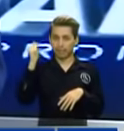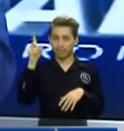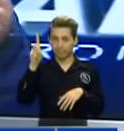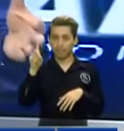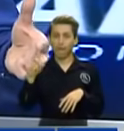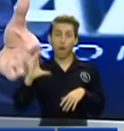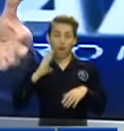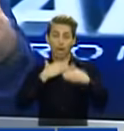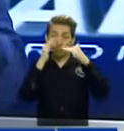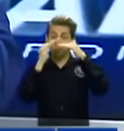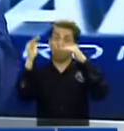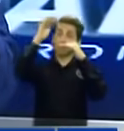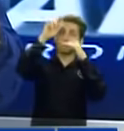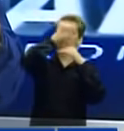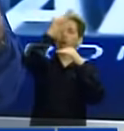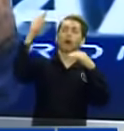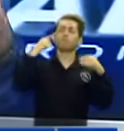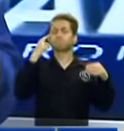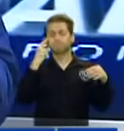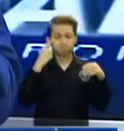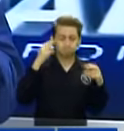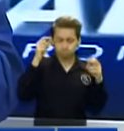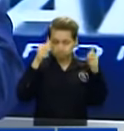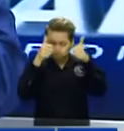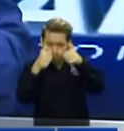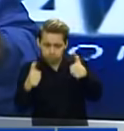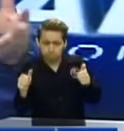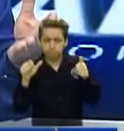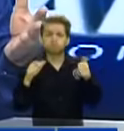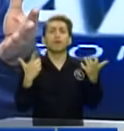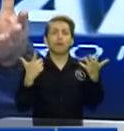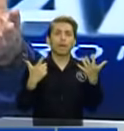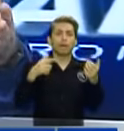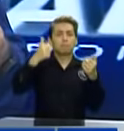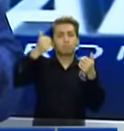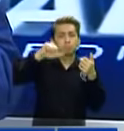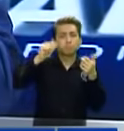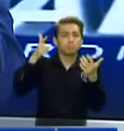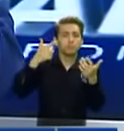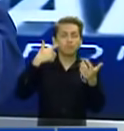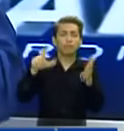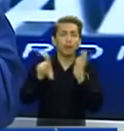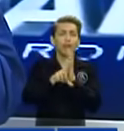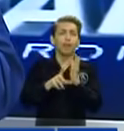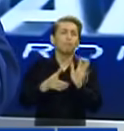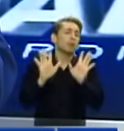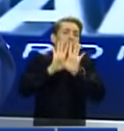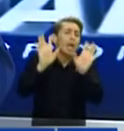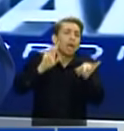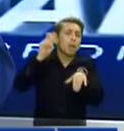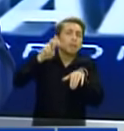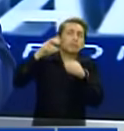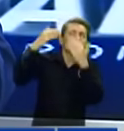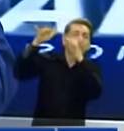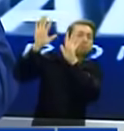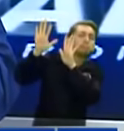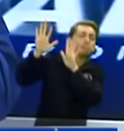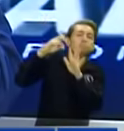o si la deja ya con este acuerdo que logramos. Ya no hay necesidad. Pero aquí vuelvo a insistir una